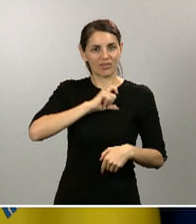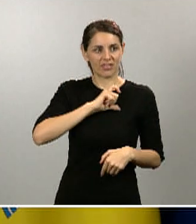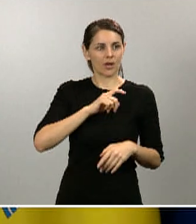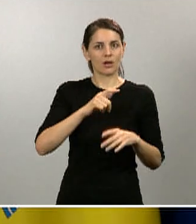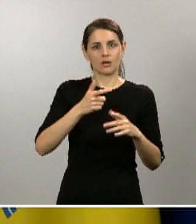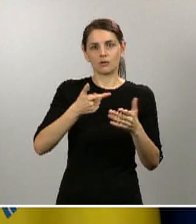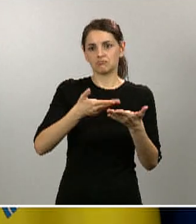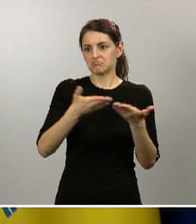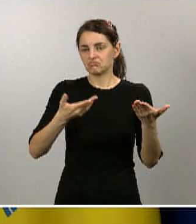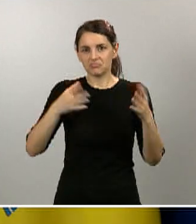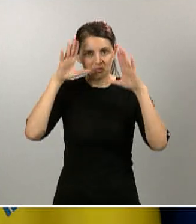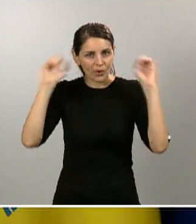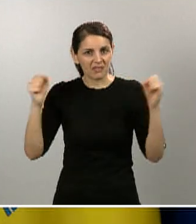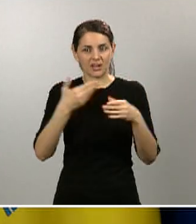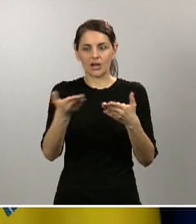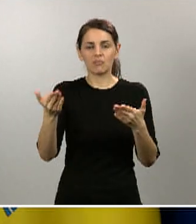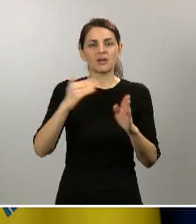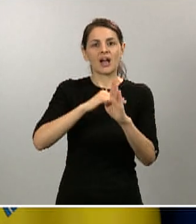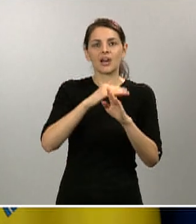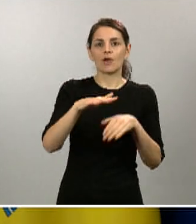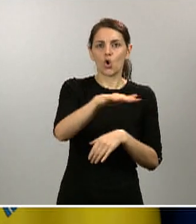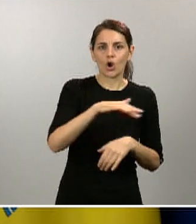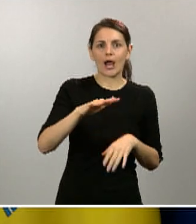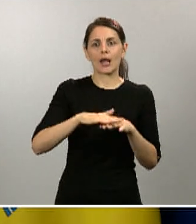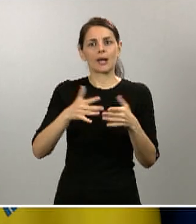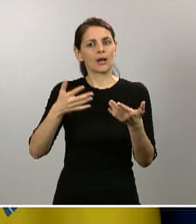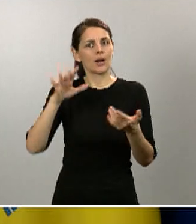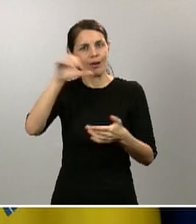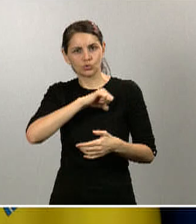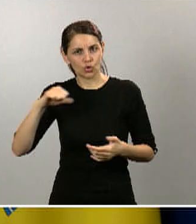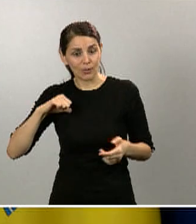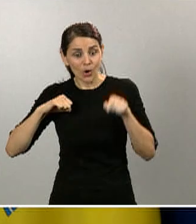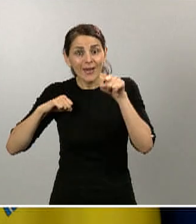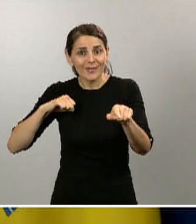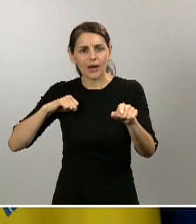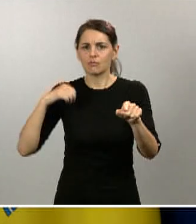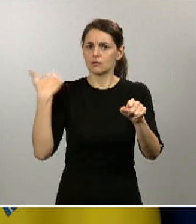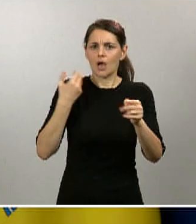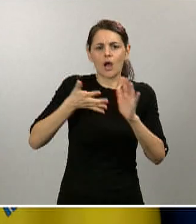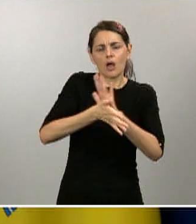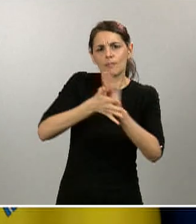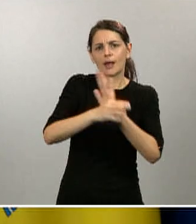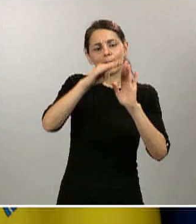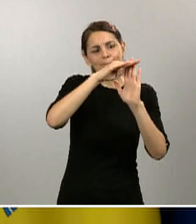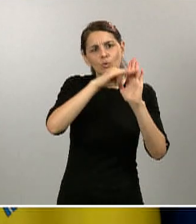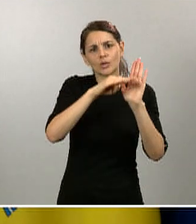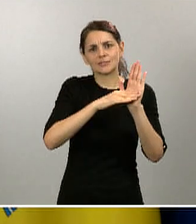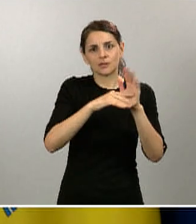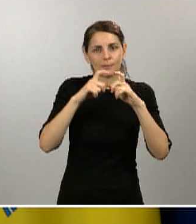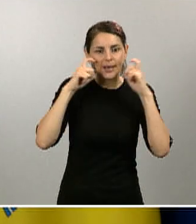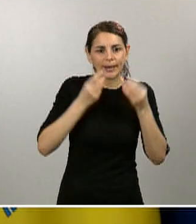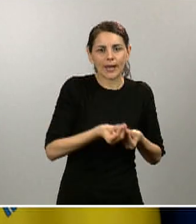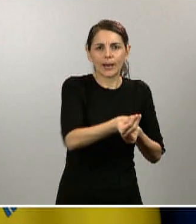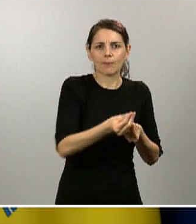Policía Nacional, y allí se han establecido las pautas de reparto del número de mascarillas en atención a la población, en atención a